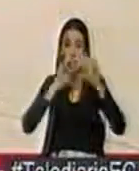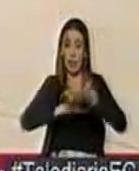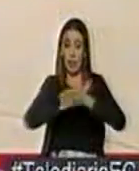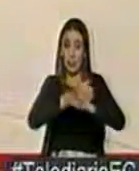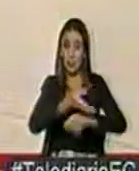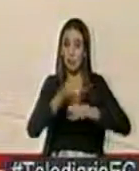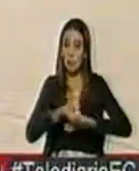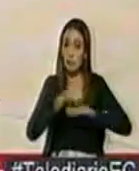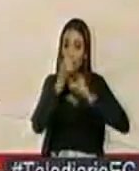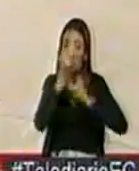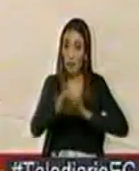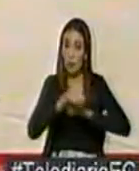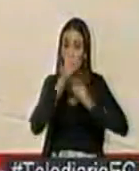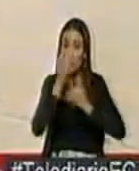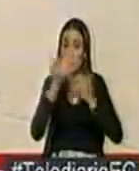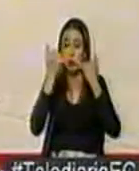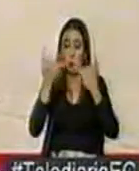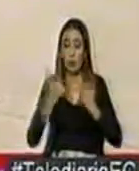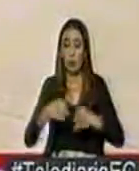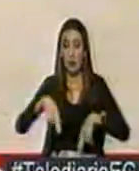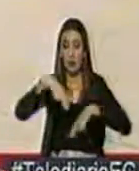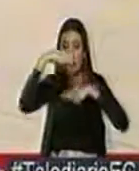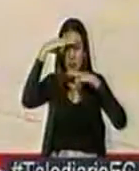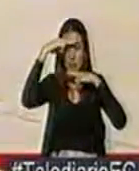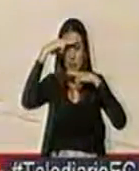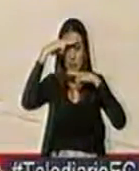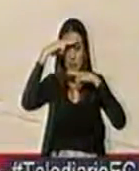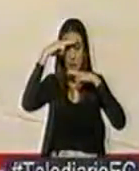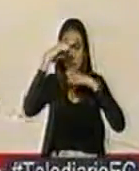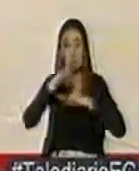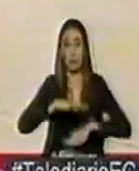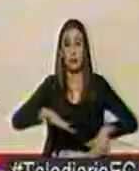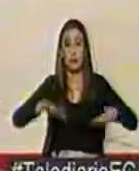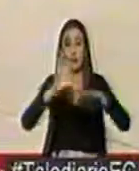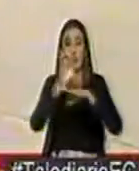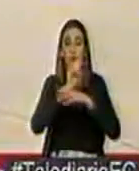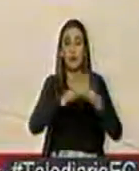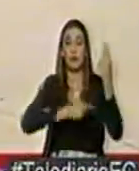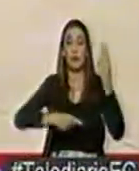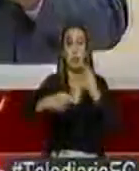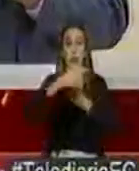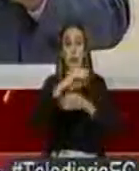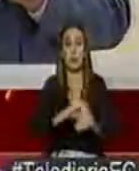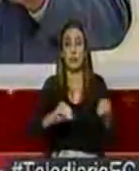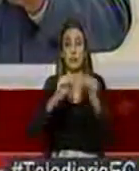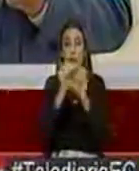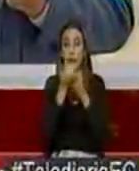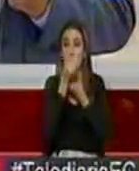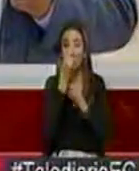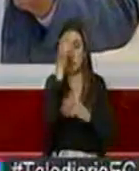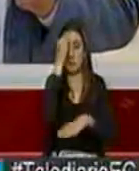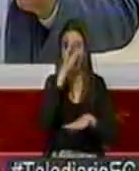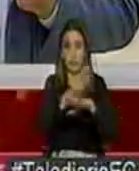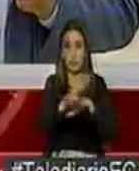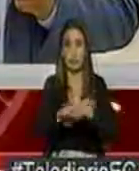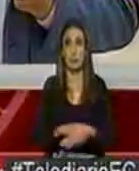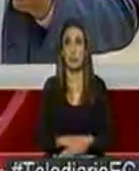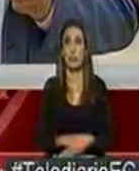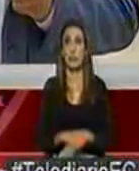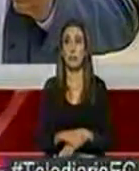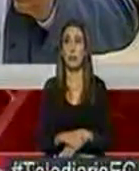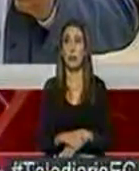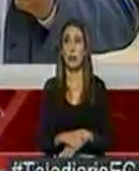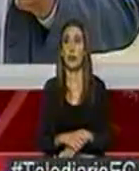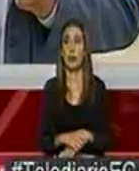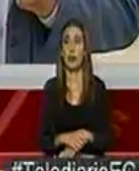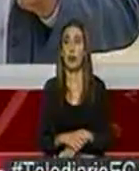cualquier novedad apenas se presenten aquí las noticias desde este punto del Ecuador. Sigue Sofía con más información desde Quito. Buenas tardes a todos.